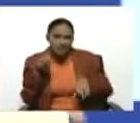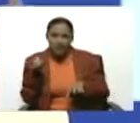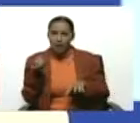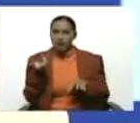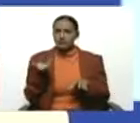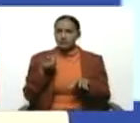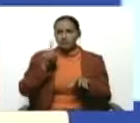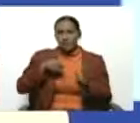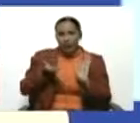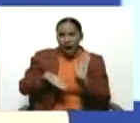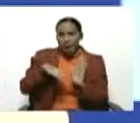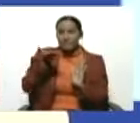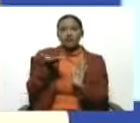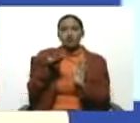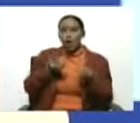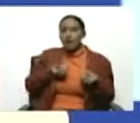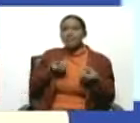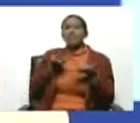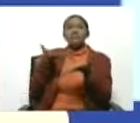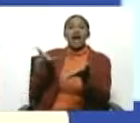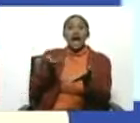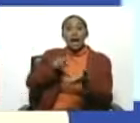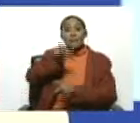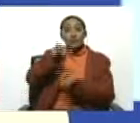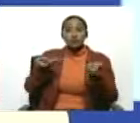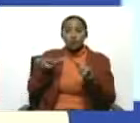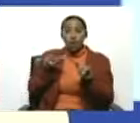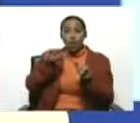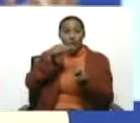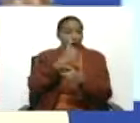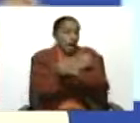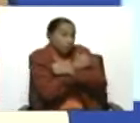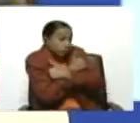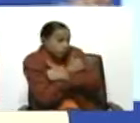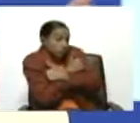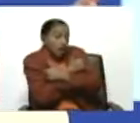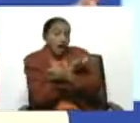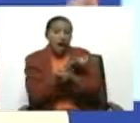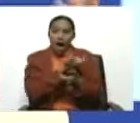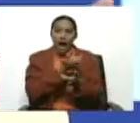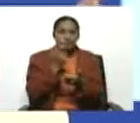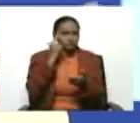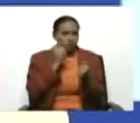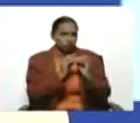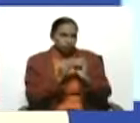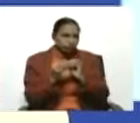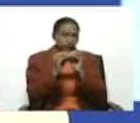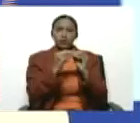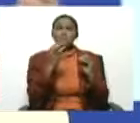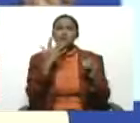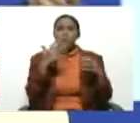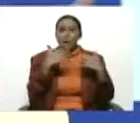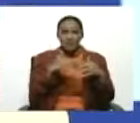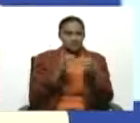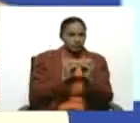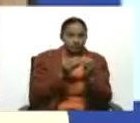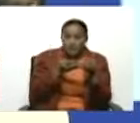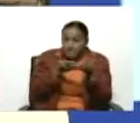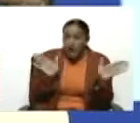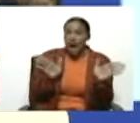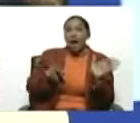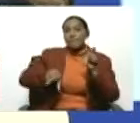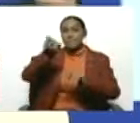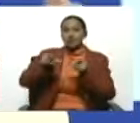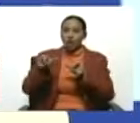tratar de aumentar el empleo de tu población eso es lo que hizo china cuando tú abres